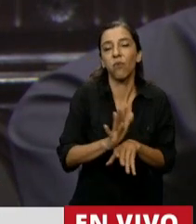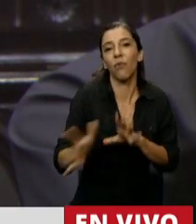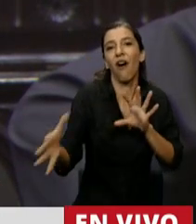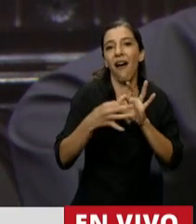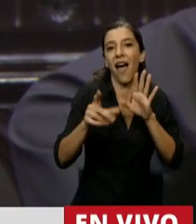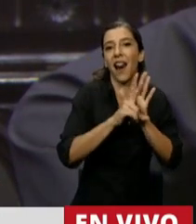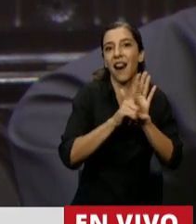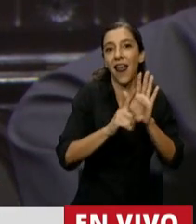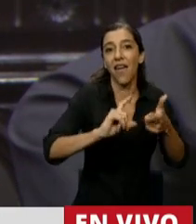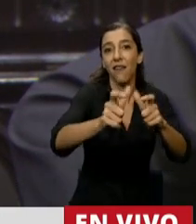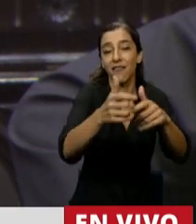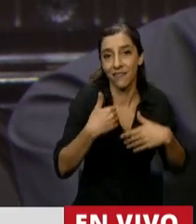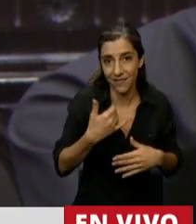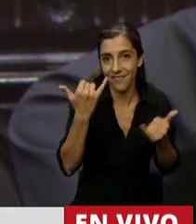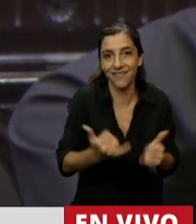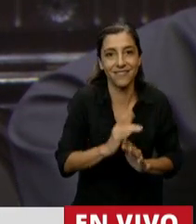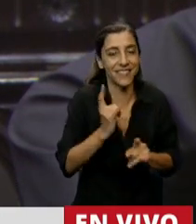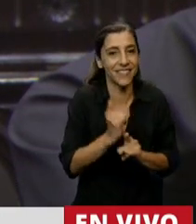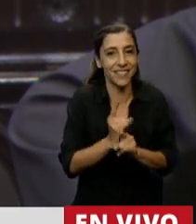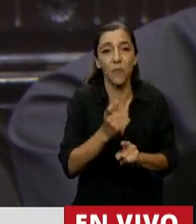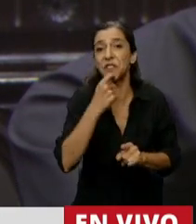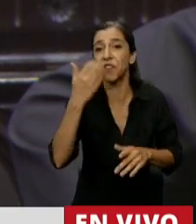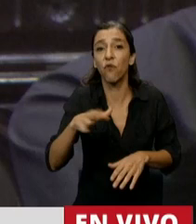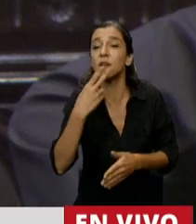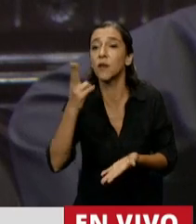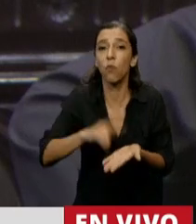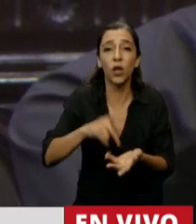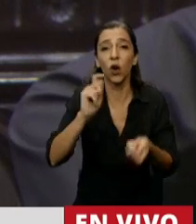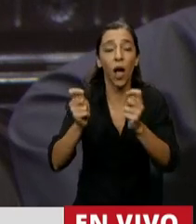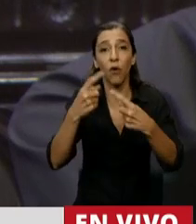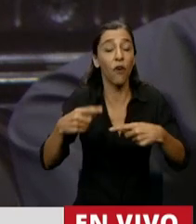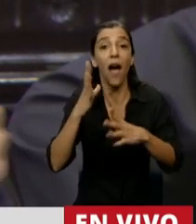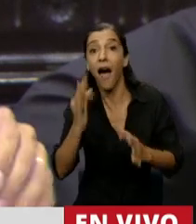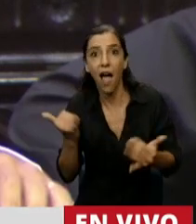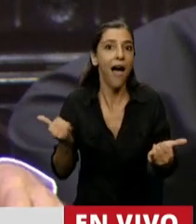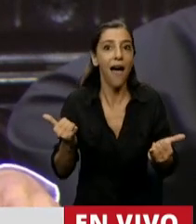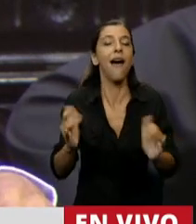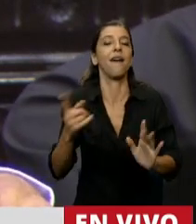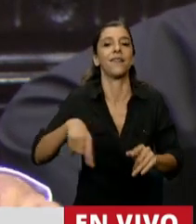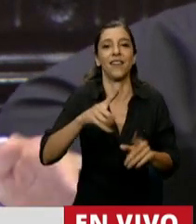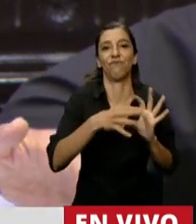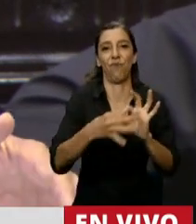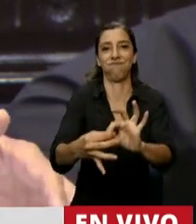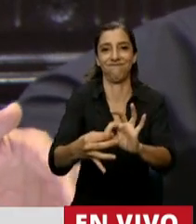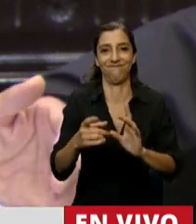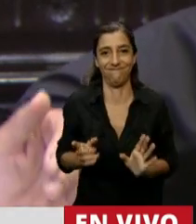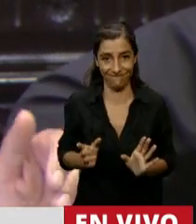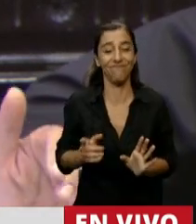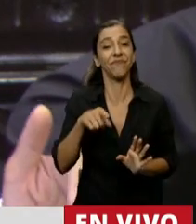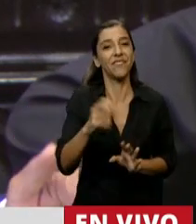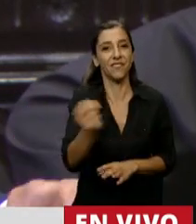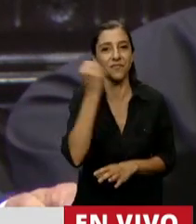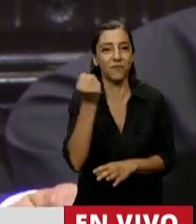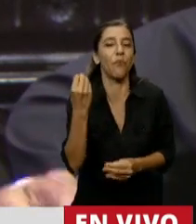Que si hay un cambio en la política impositiva, en la política tributaria, se van a comparar datos homogéneos, en periodos homogéneos. Y esto también es importante porque